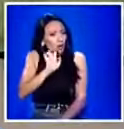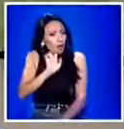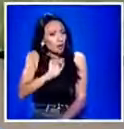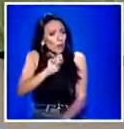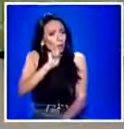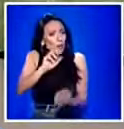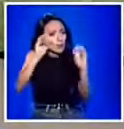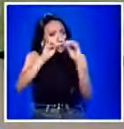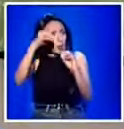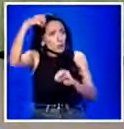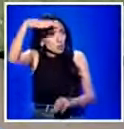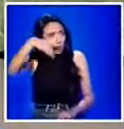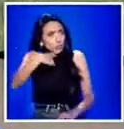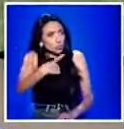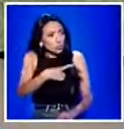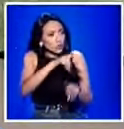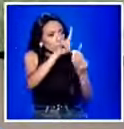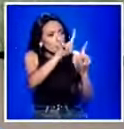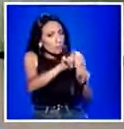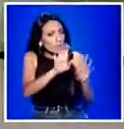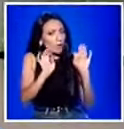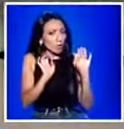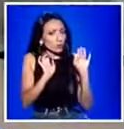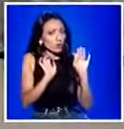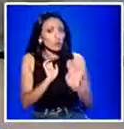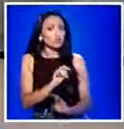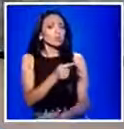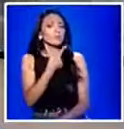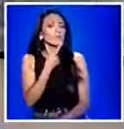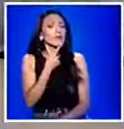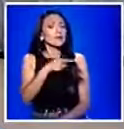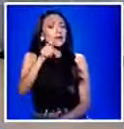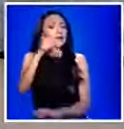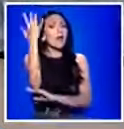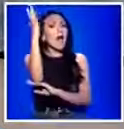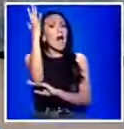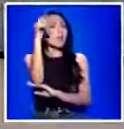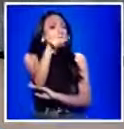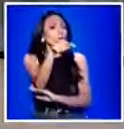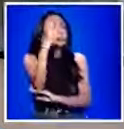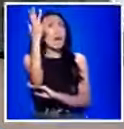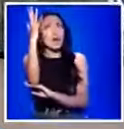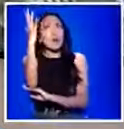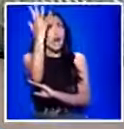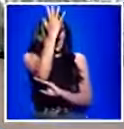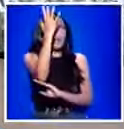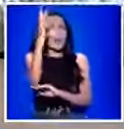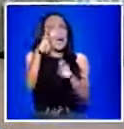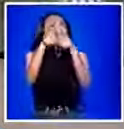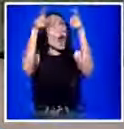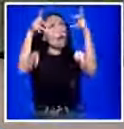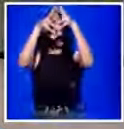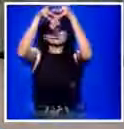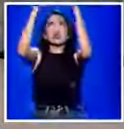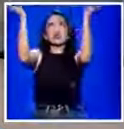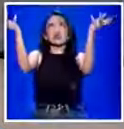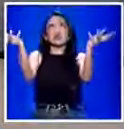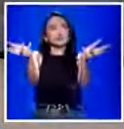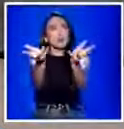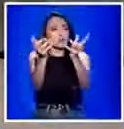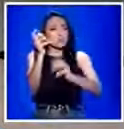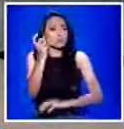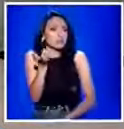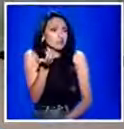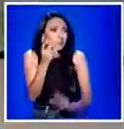un poco más de iluminación también en el sector, tomando en cuenta que hay árboles, obviamente, que están grandes las ramas y de alguna